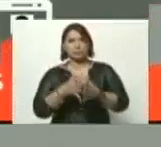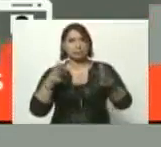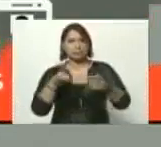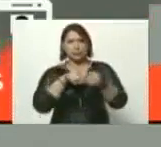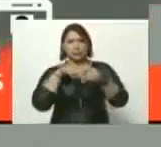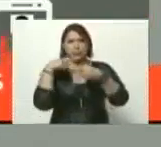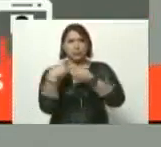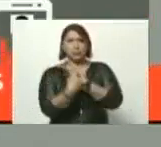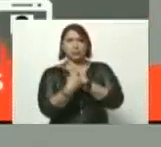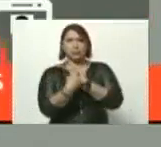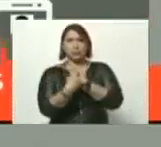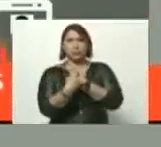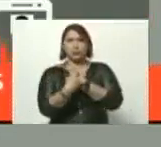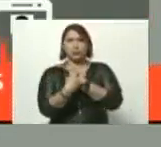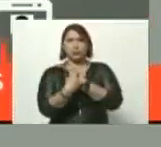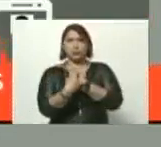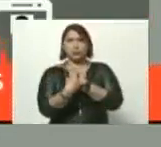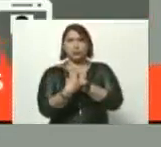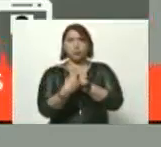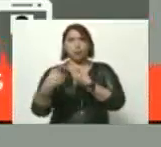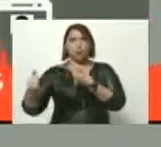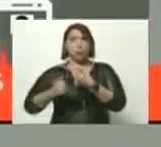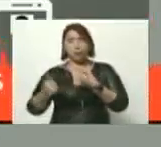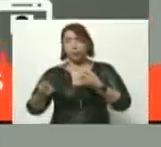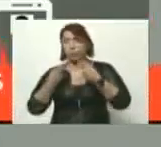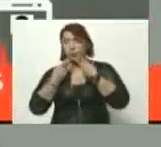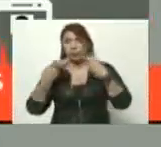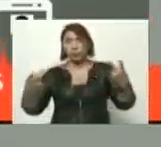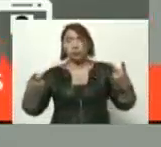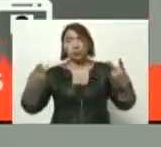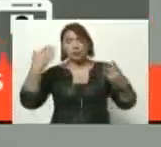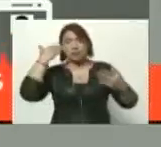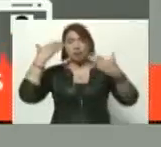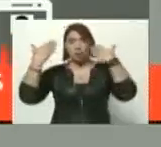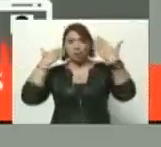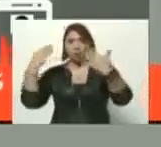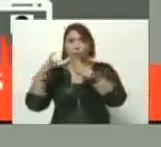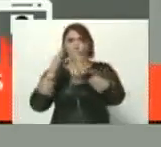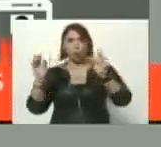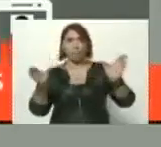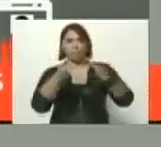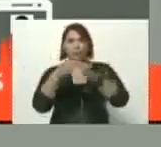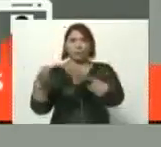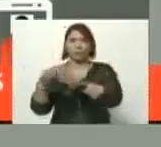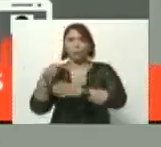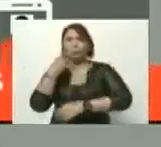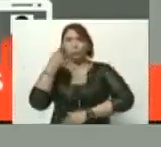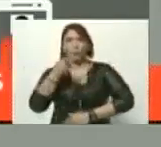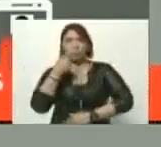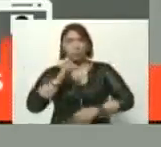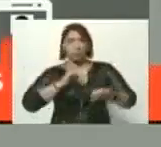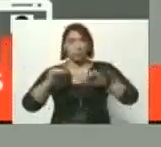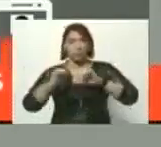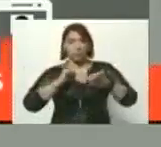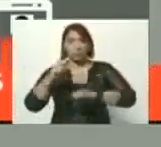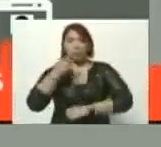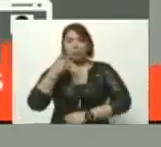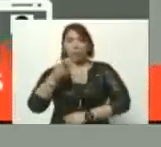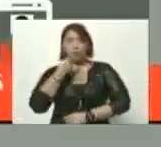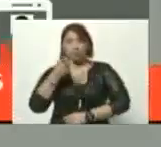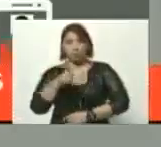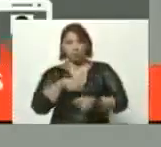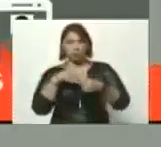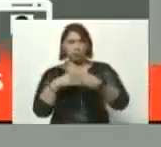patriótico. Aprovecho para enviarle un saludo a todos los partidos y movimientos políticos del gran